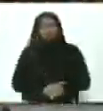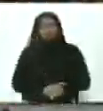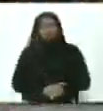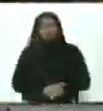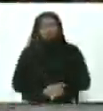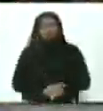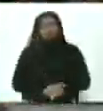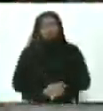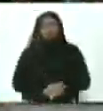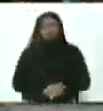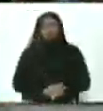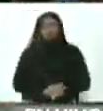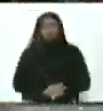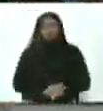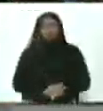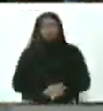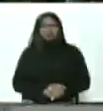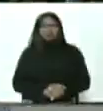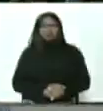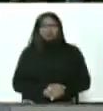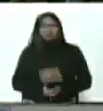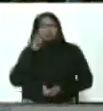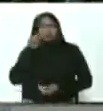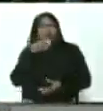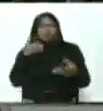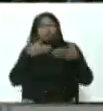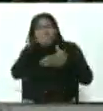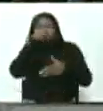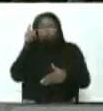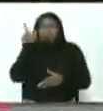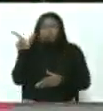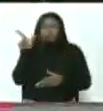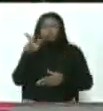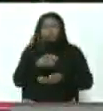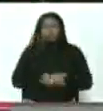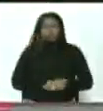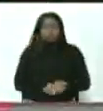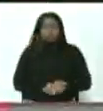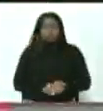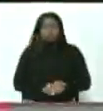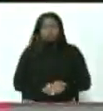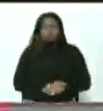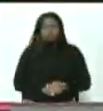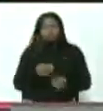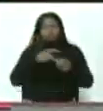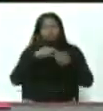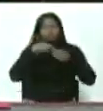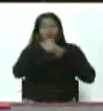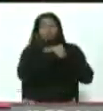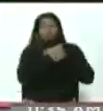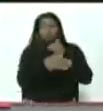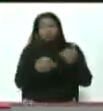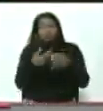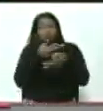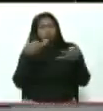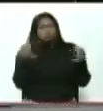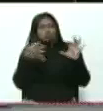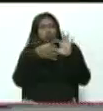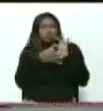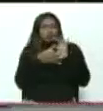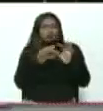Miren, el Partido Socialista Unido Venezuela y el Gran Polo Patriótico en perfecta